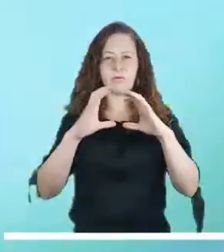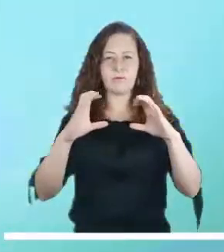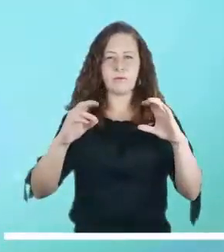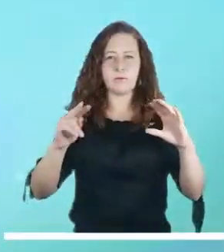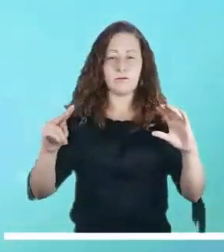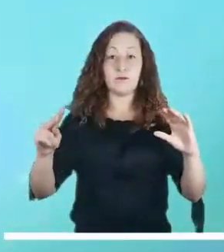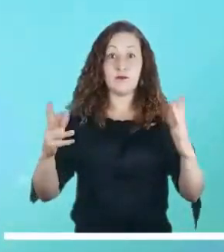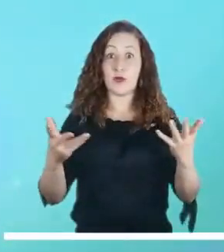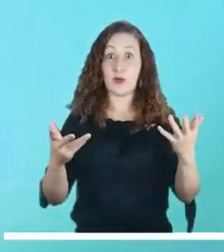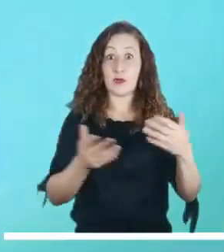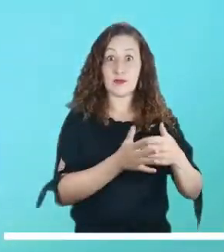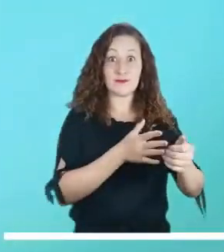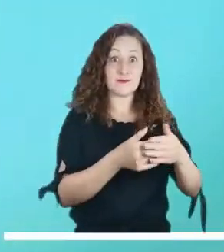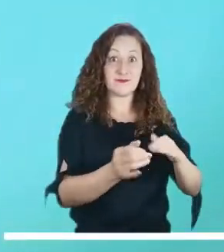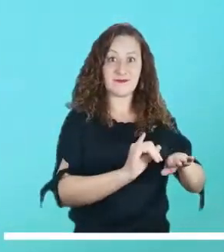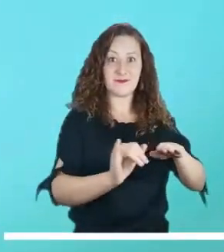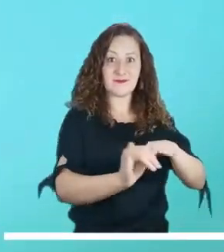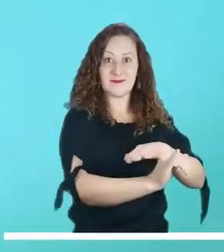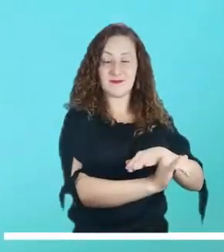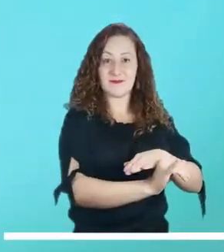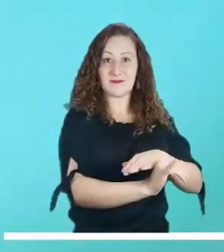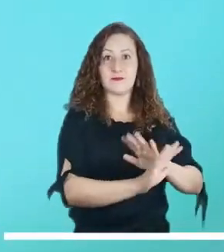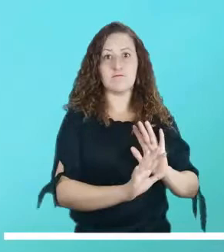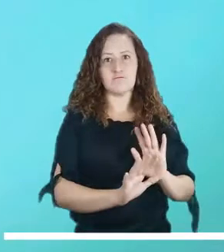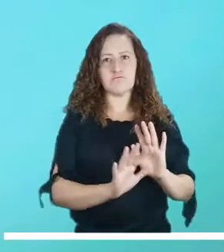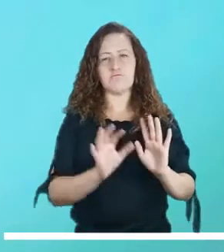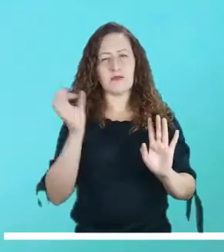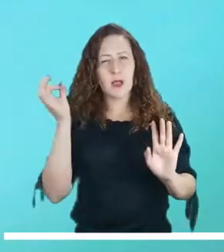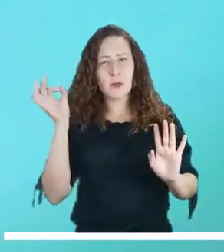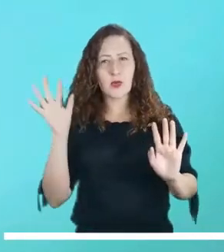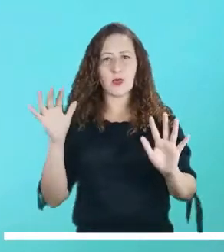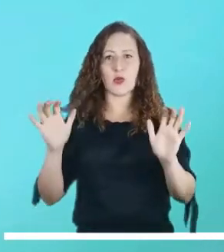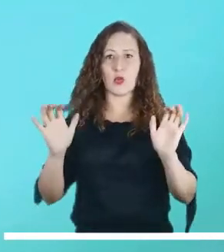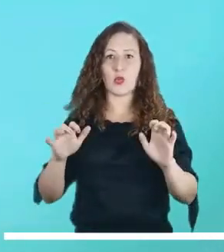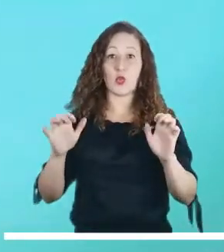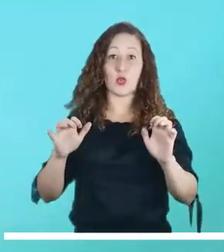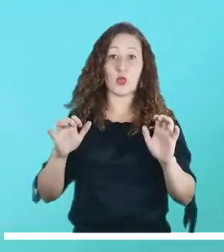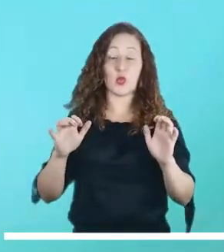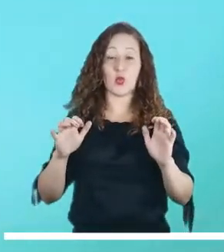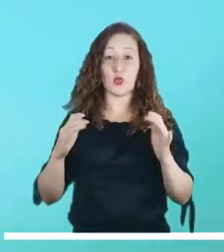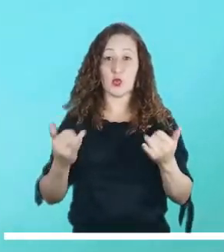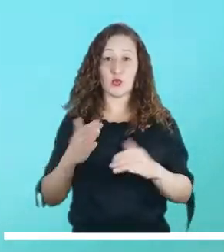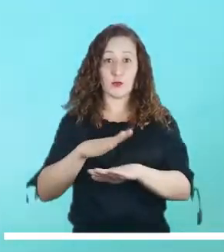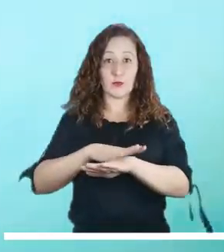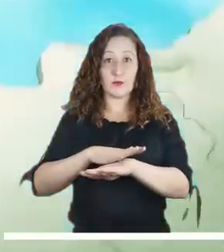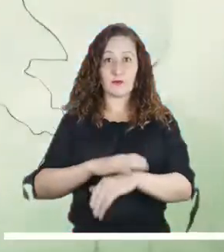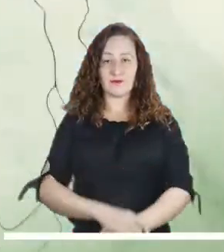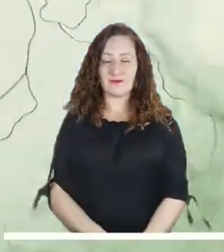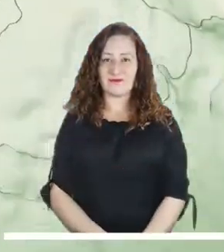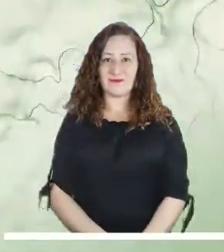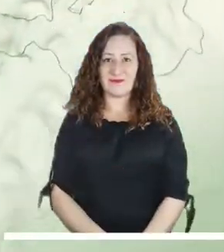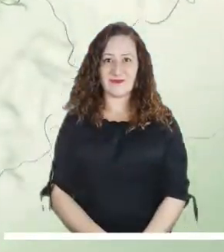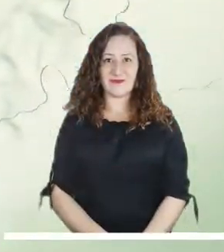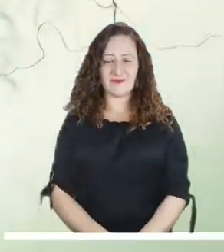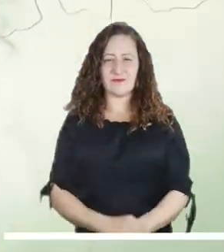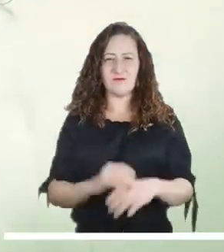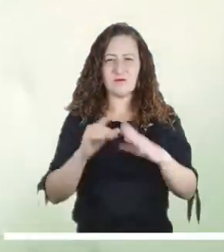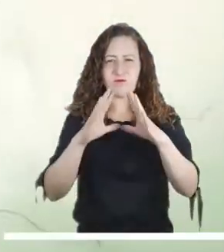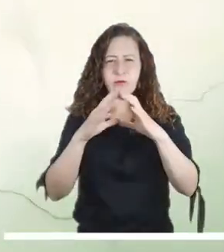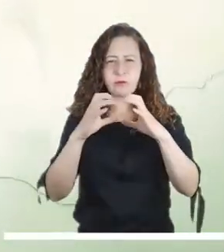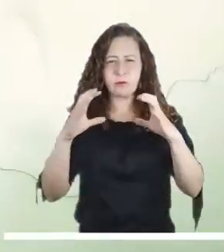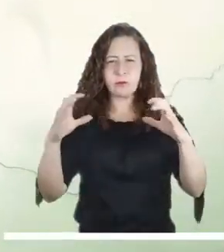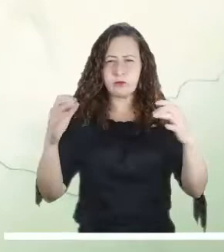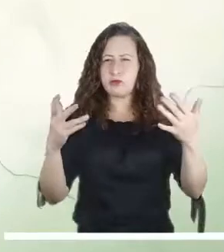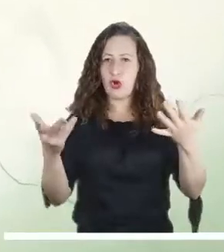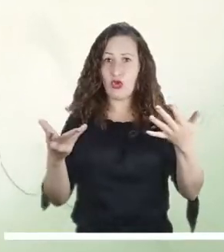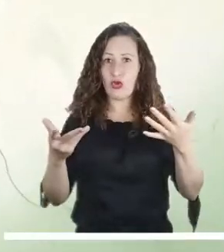Nubosidad variable promete el archipiélago de San Andrés y Providencia, por lo que no se descartan algunas lluvias ligeras durante la jornada. La